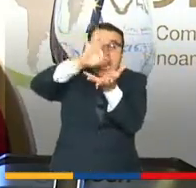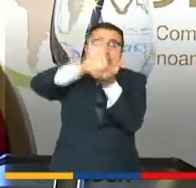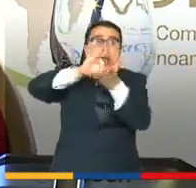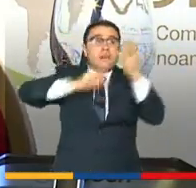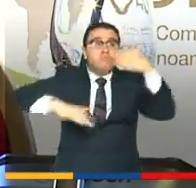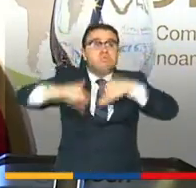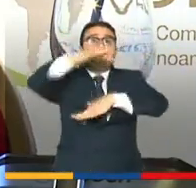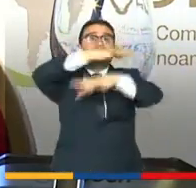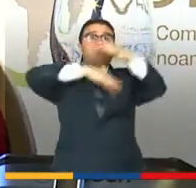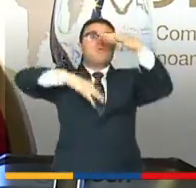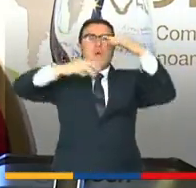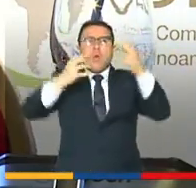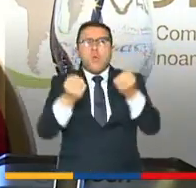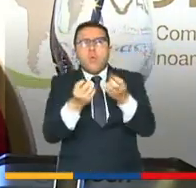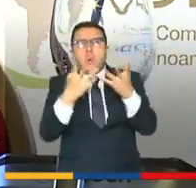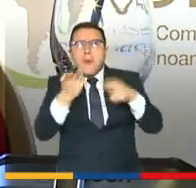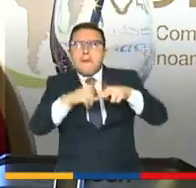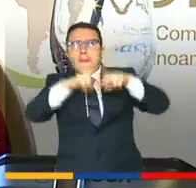dejadas de emitir.